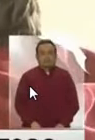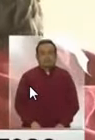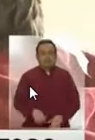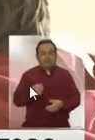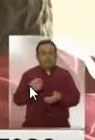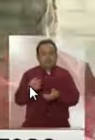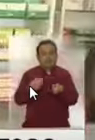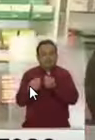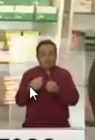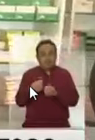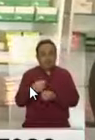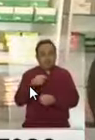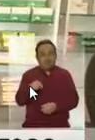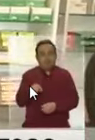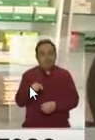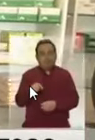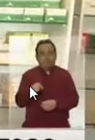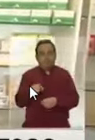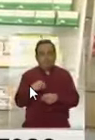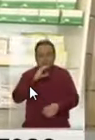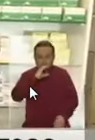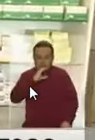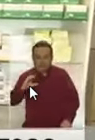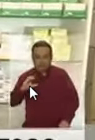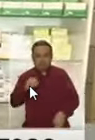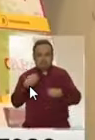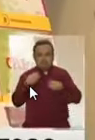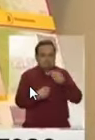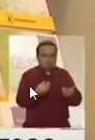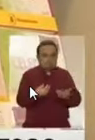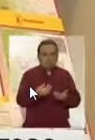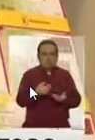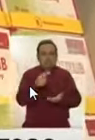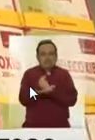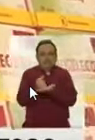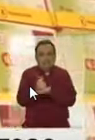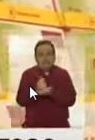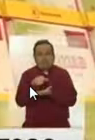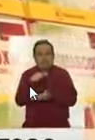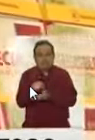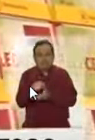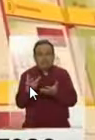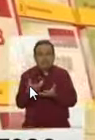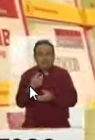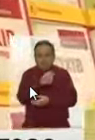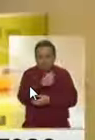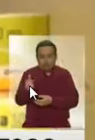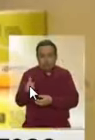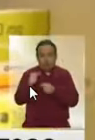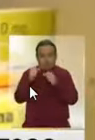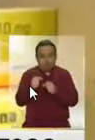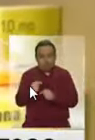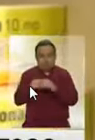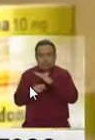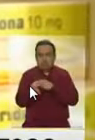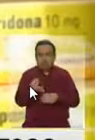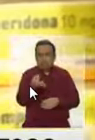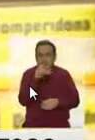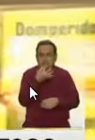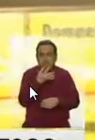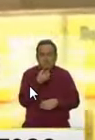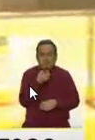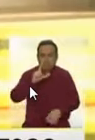Farmacias rurales buscan entregar la mayor cantidad de medicamentos para la gente del sector. De esta forma, todos pueden tener acceso a sus remedios a